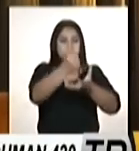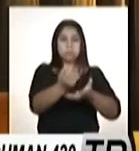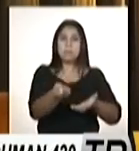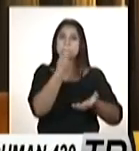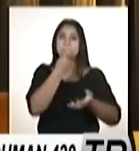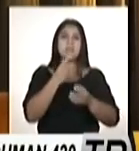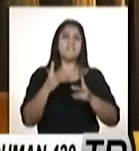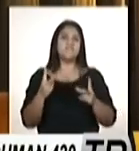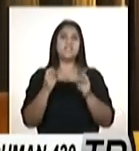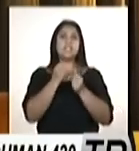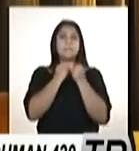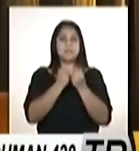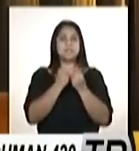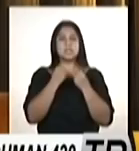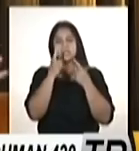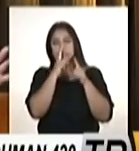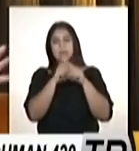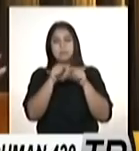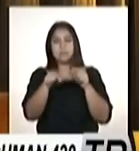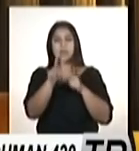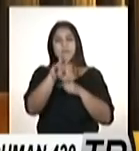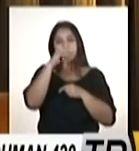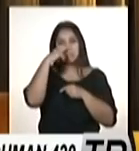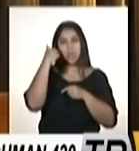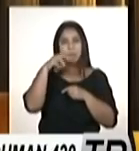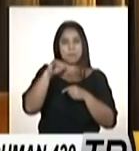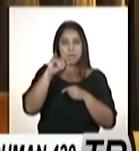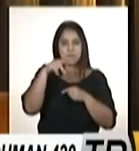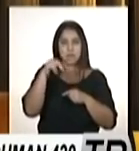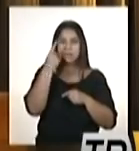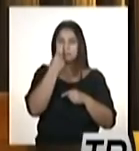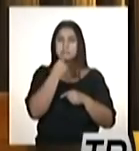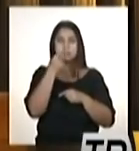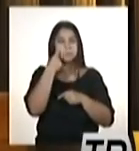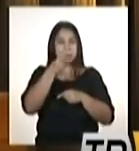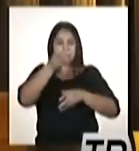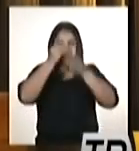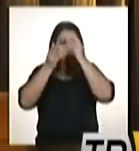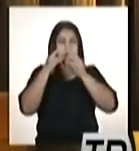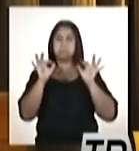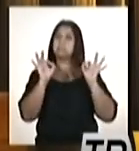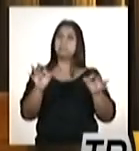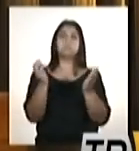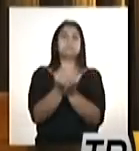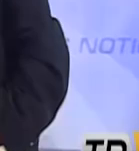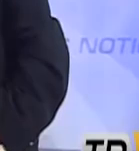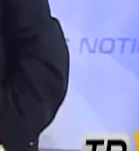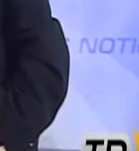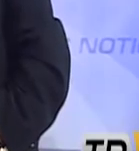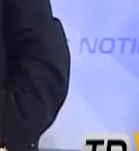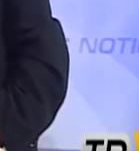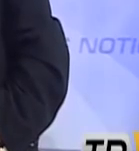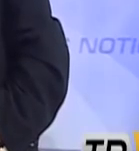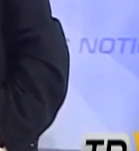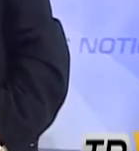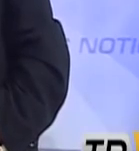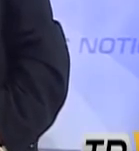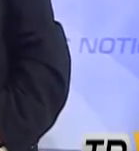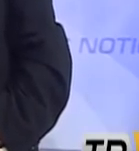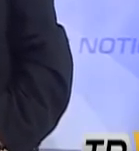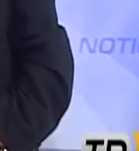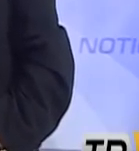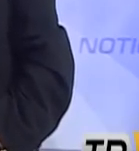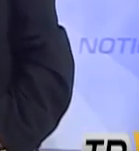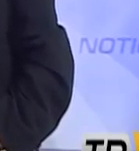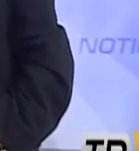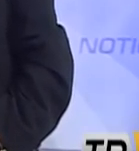alimenticio que nos garantice que vas a tener todas las condiciones para aprender bien en la escuela. Ahí lo tiene usted. Y